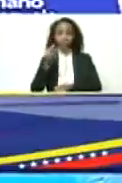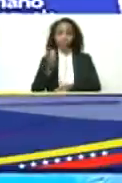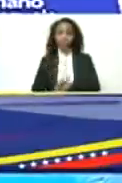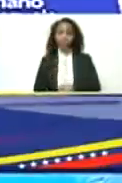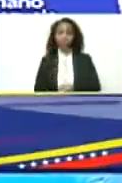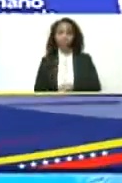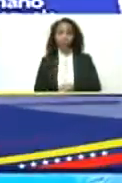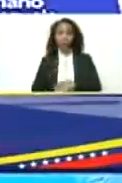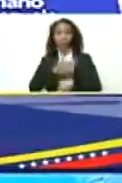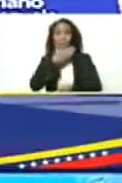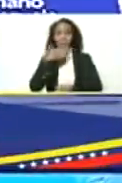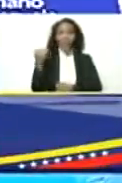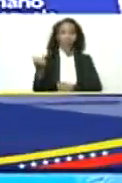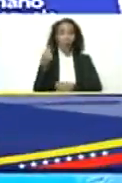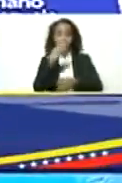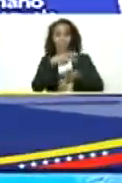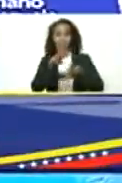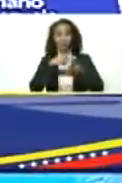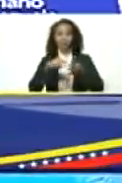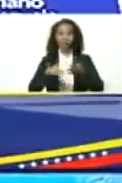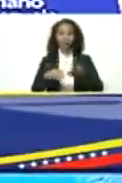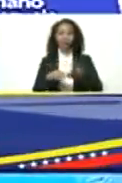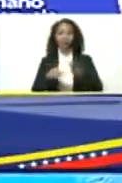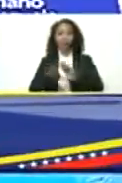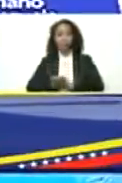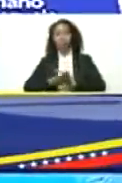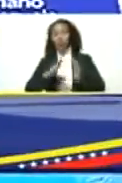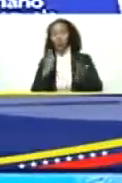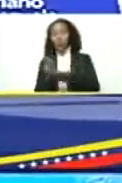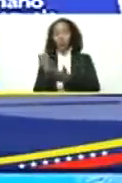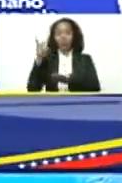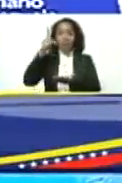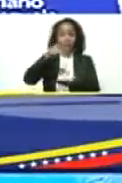Los mejores productos del mundo llegaban